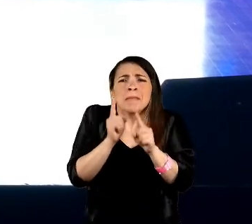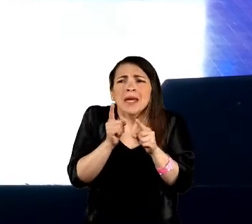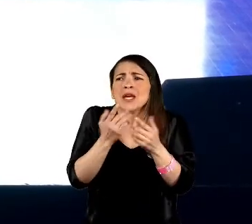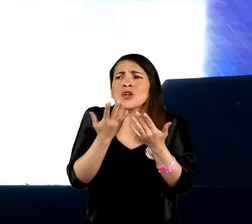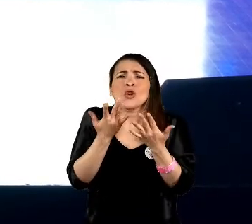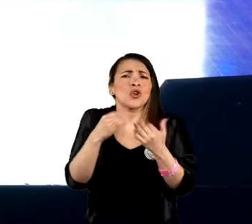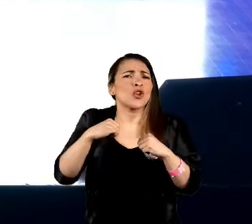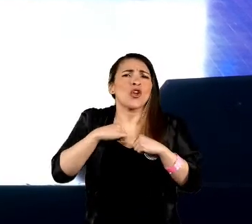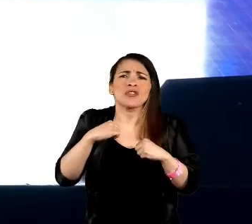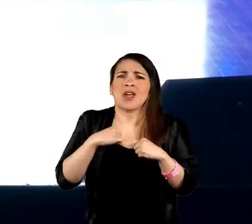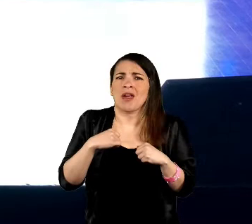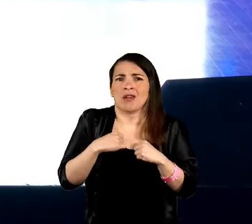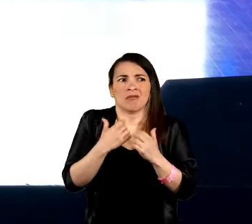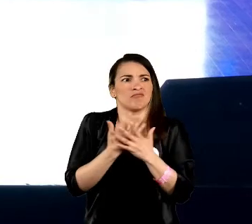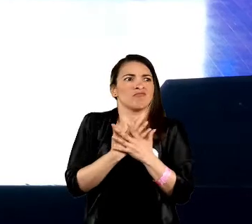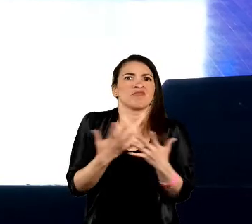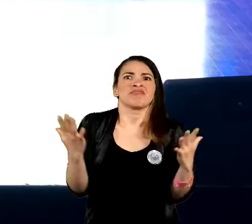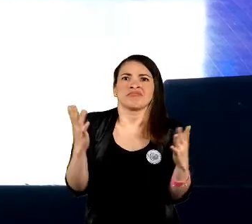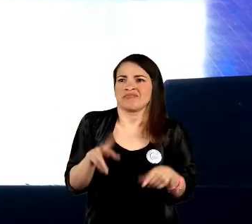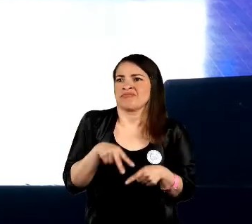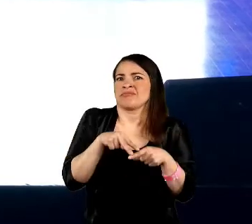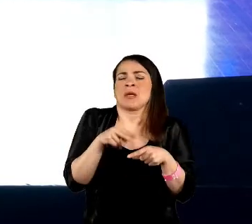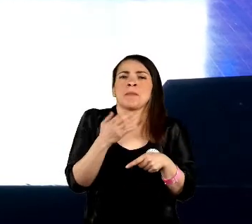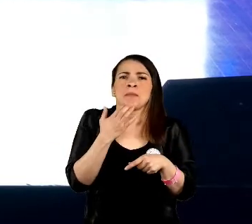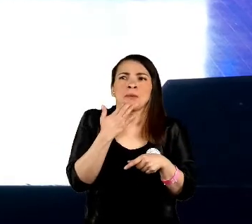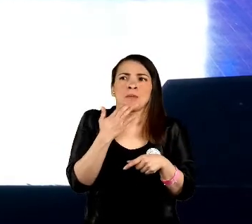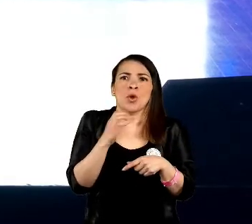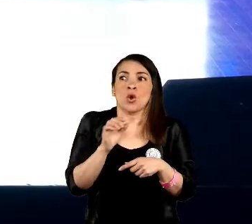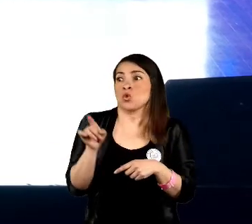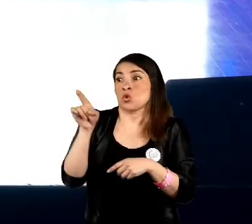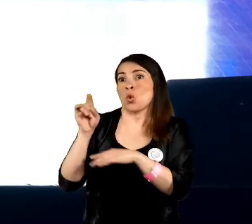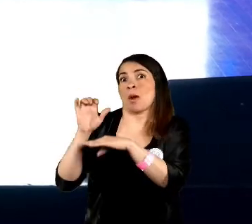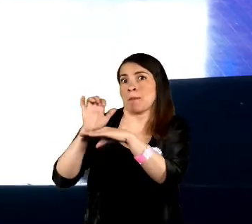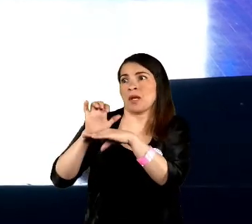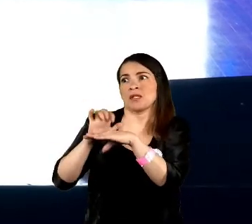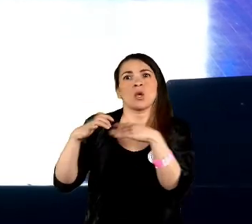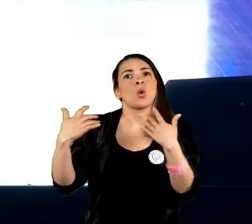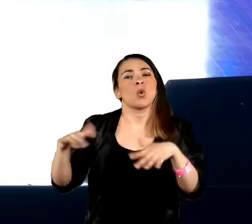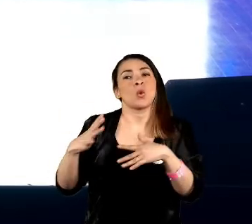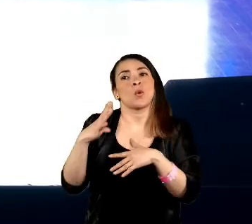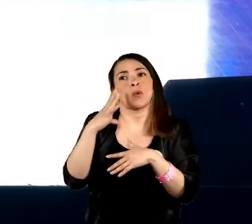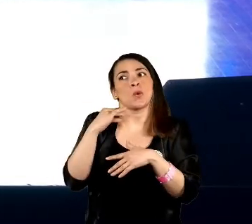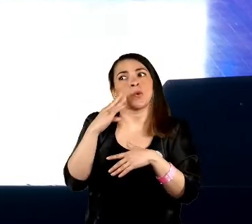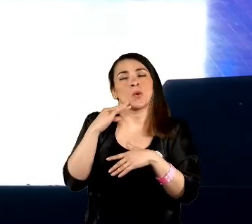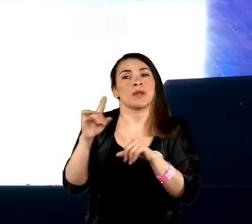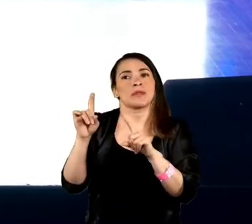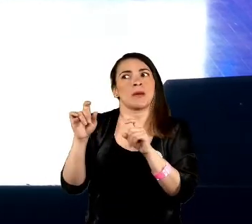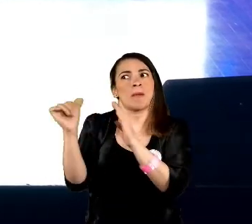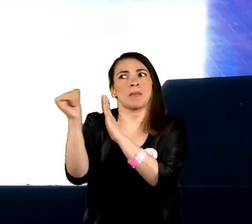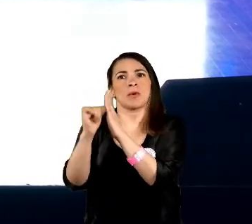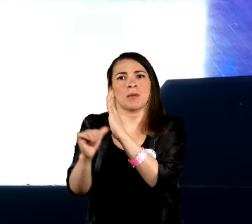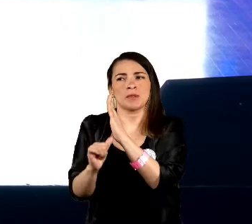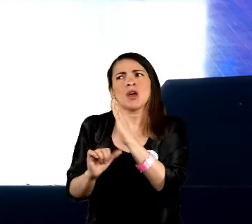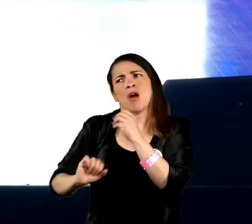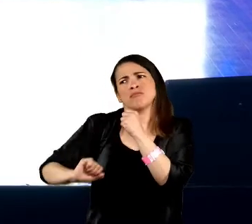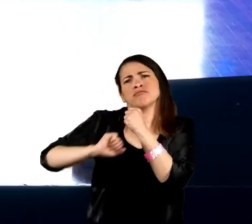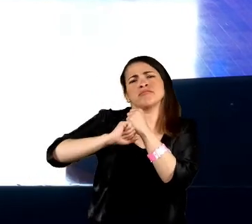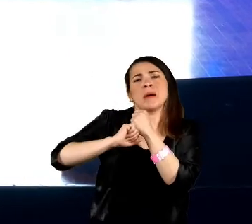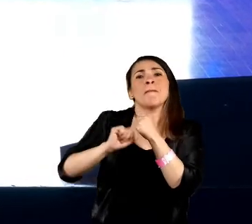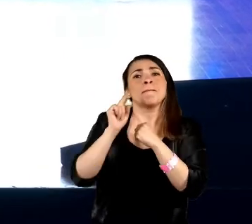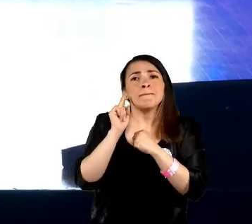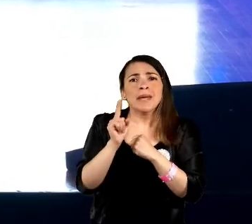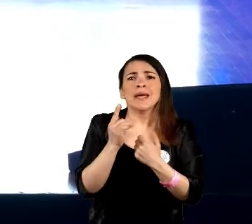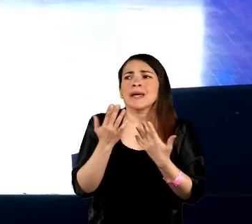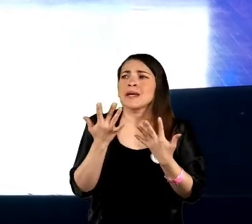y sabe que se podría apoyar en una empresa como la tuya en la parte de programación pero pues tampoco tienes los recursos financieros para